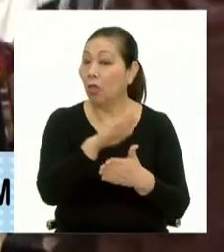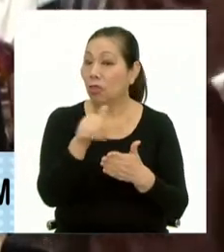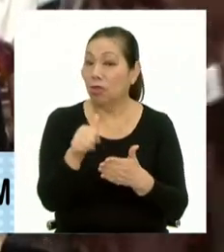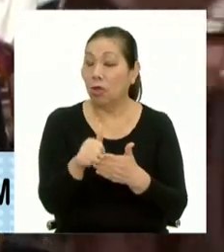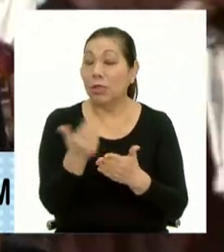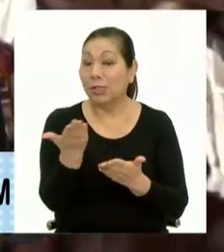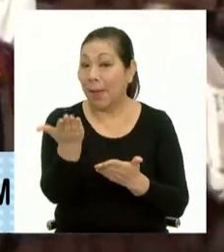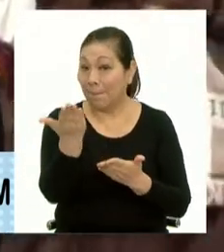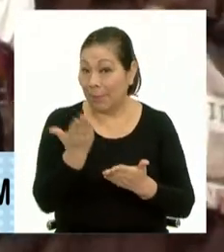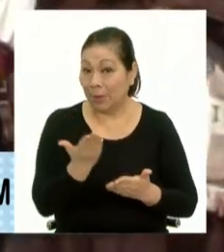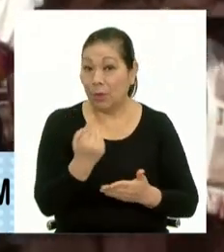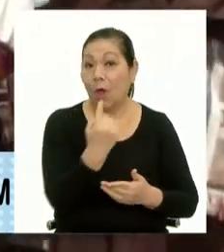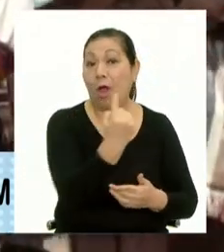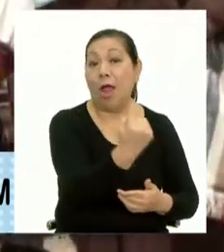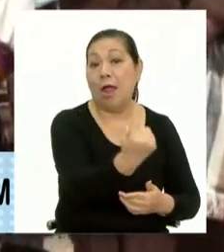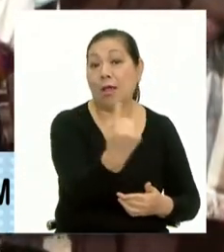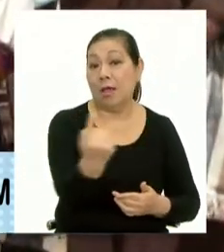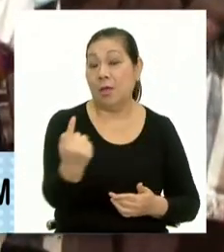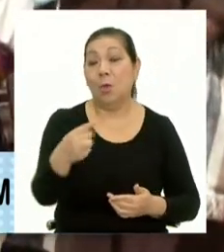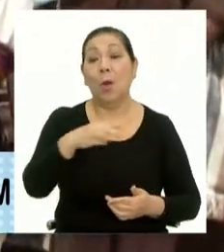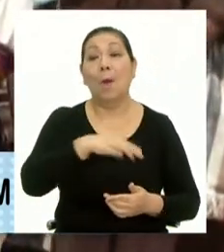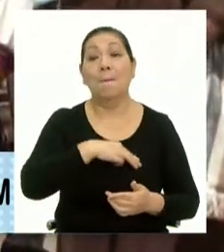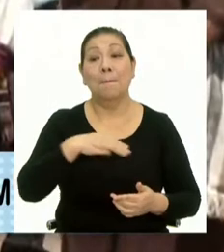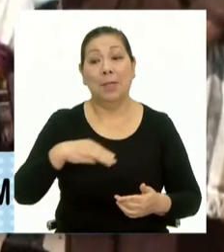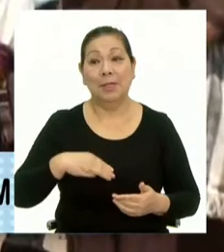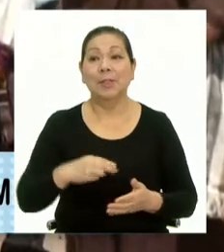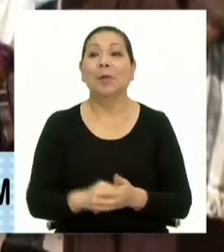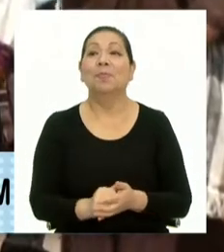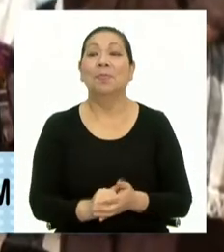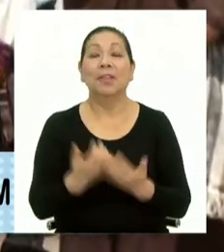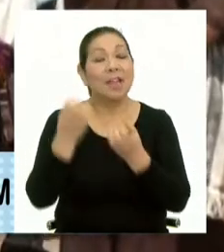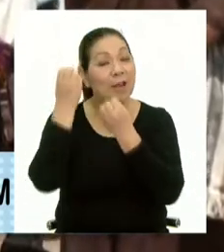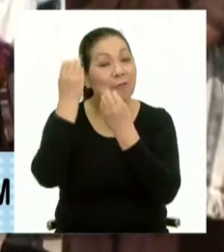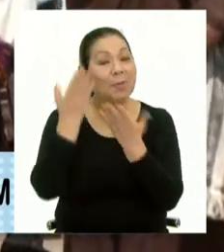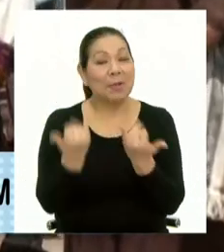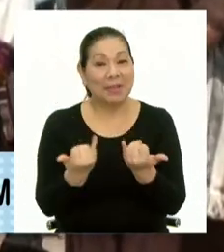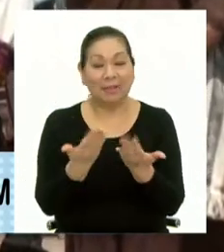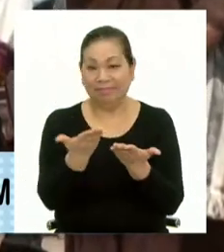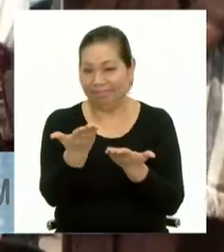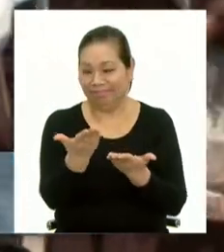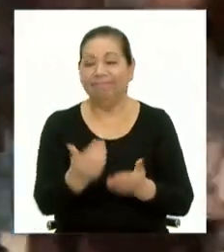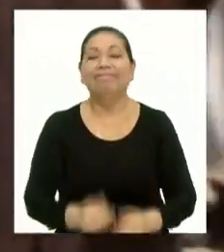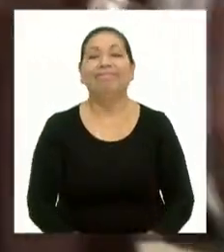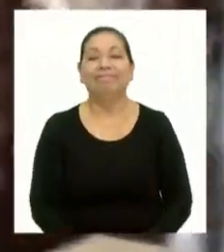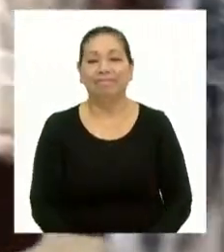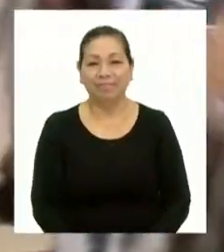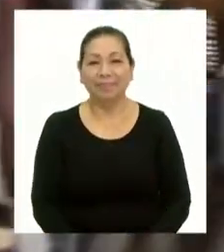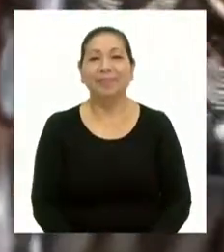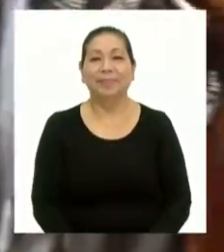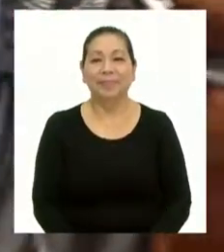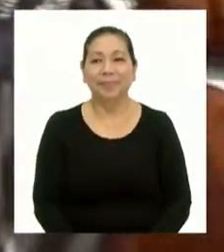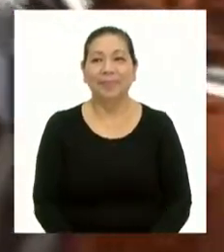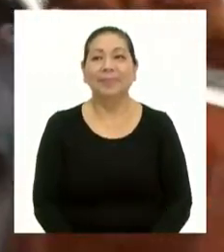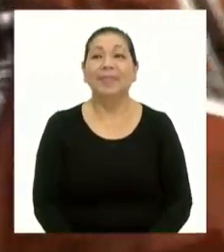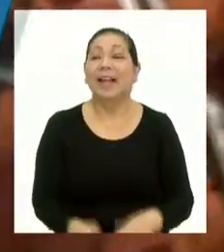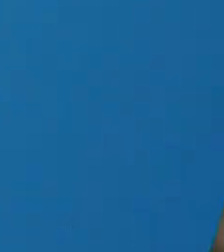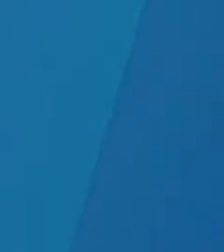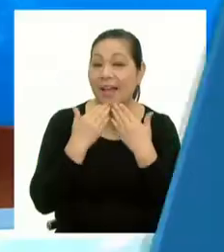estos pedidos a cada uno de los ministros que corresponde. Es la información que tenemos. Adelante contigo, Paola.